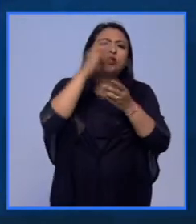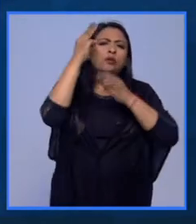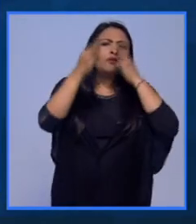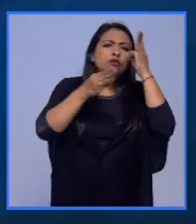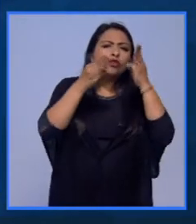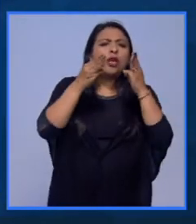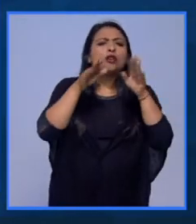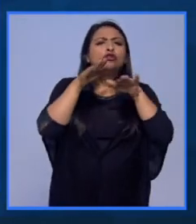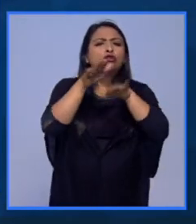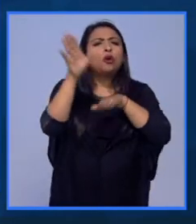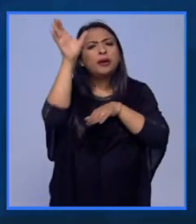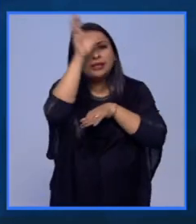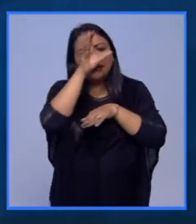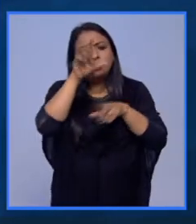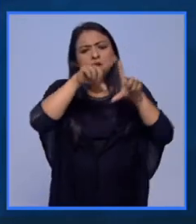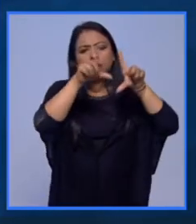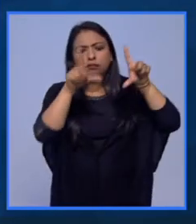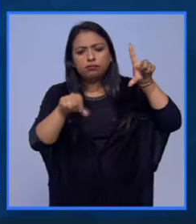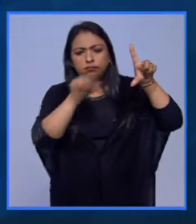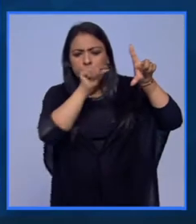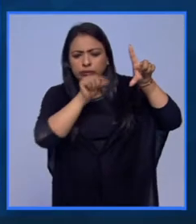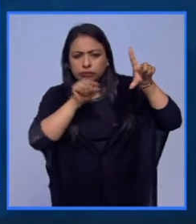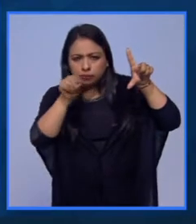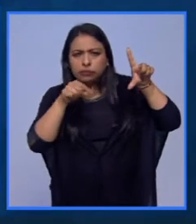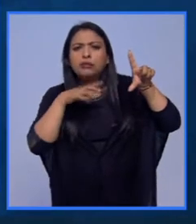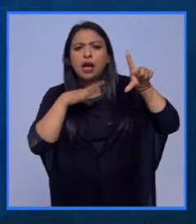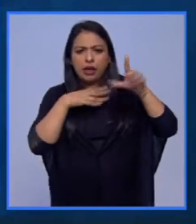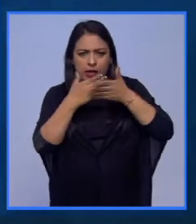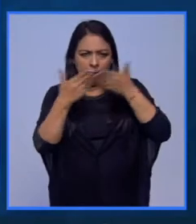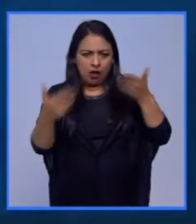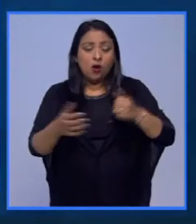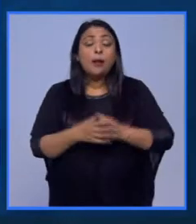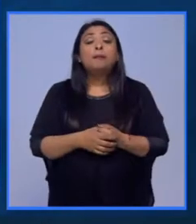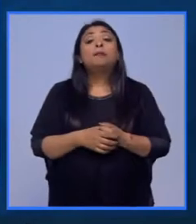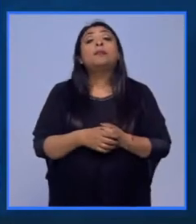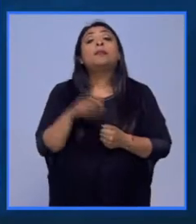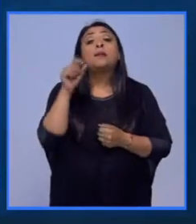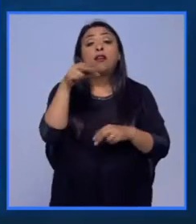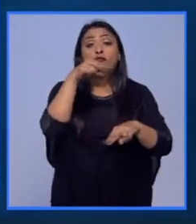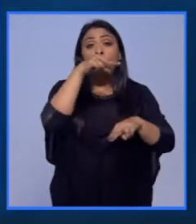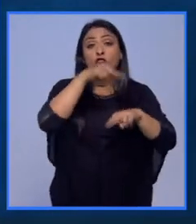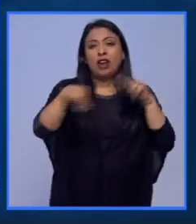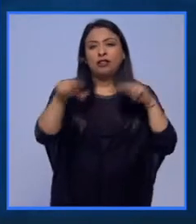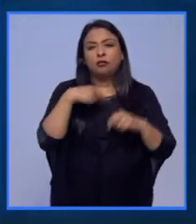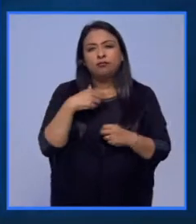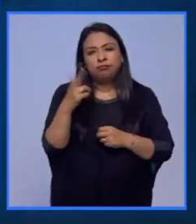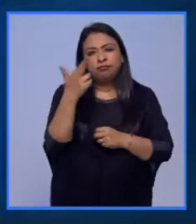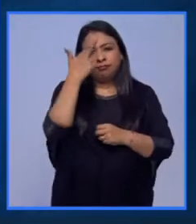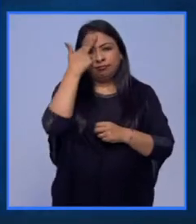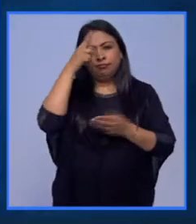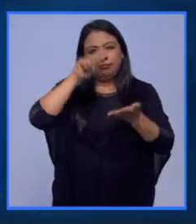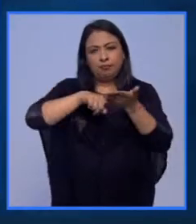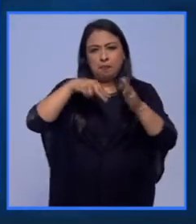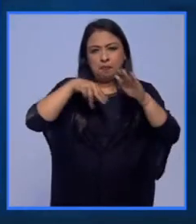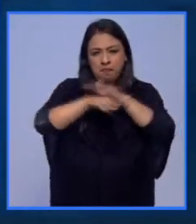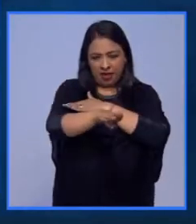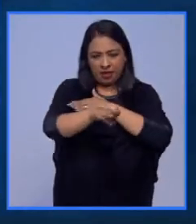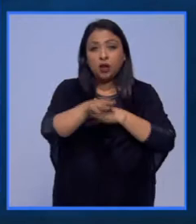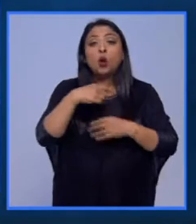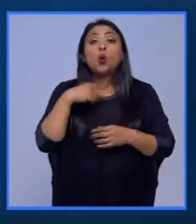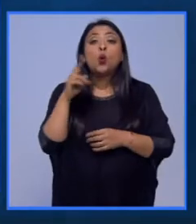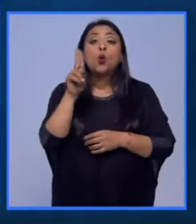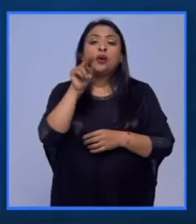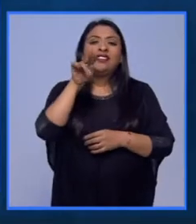de ciencia diseminados a lo largo de nuestro territorio. Además de un boleto conmemorativo del sistema colectivo Metro,